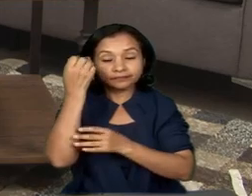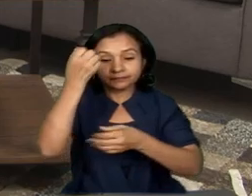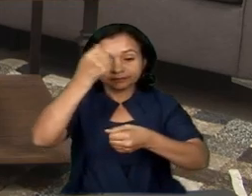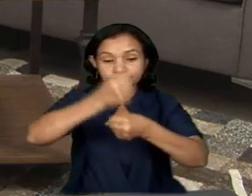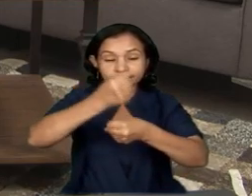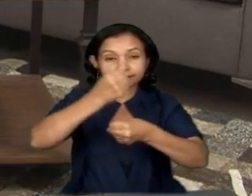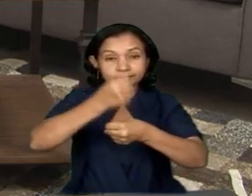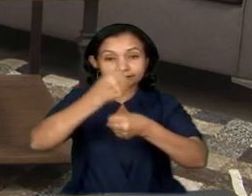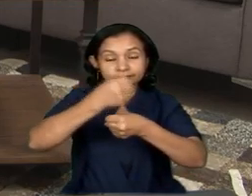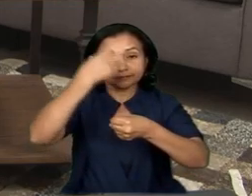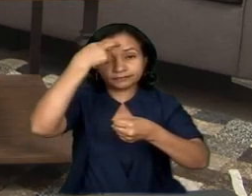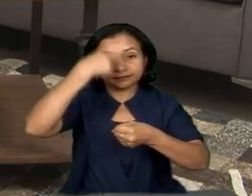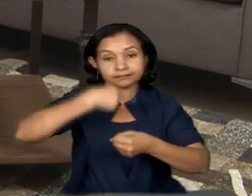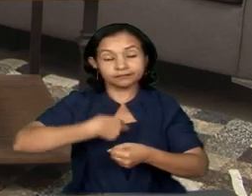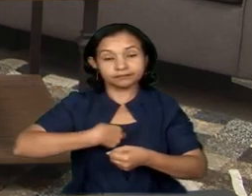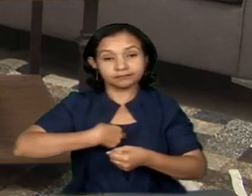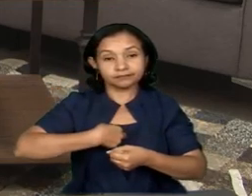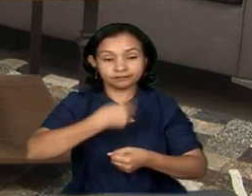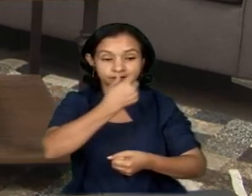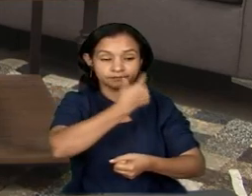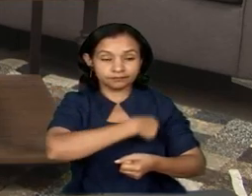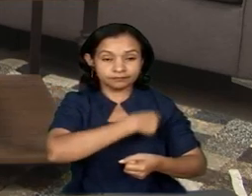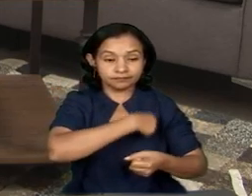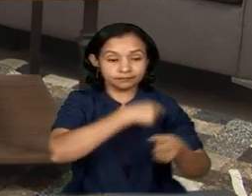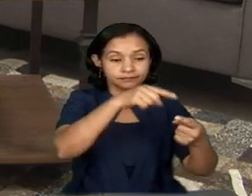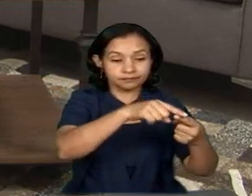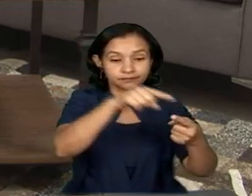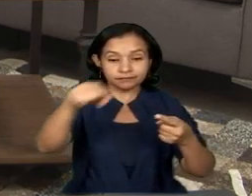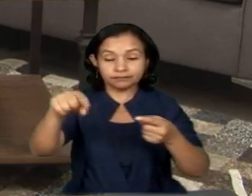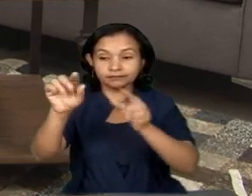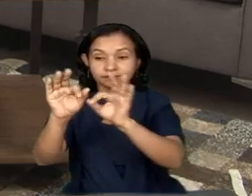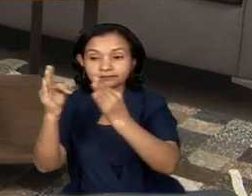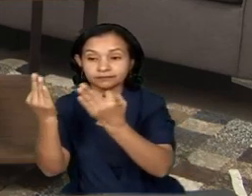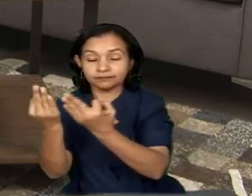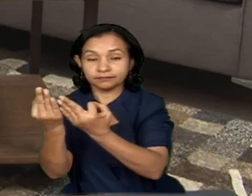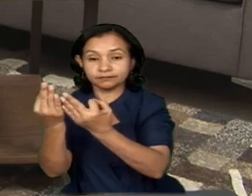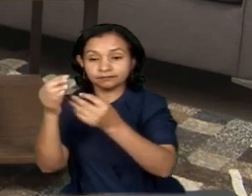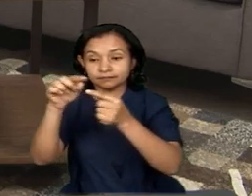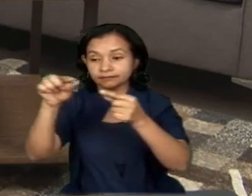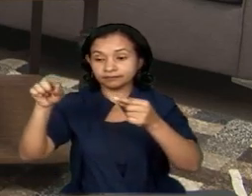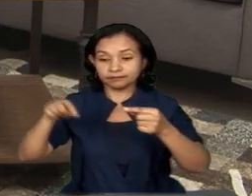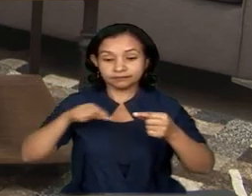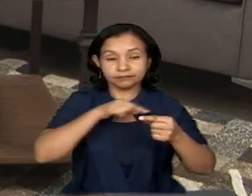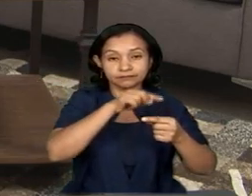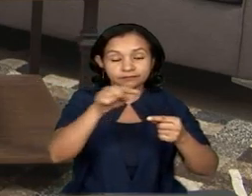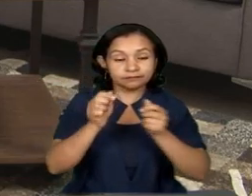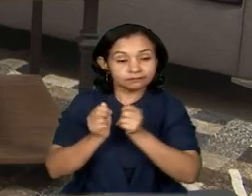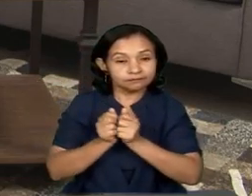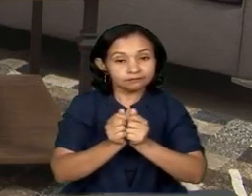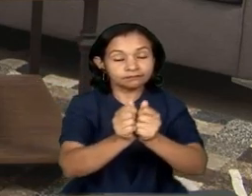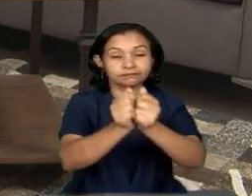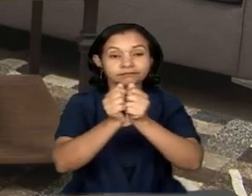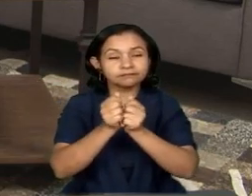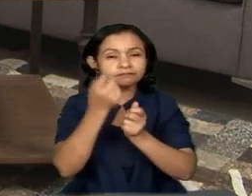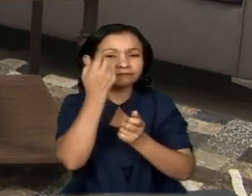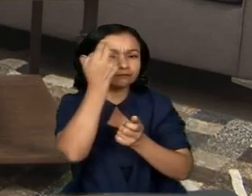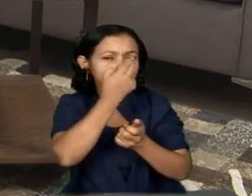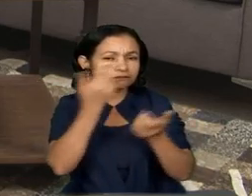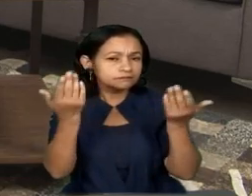de responsabilidad entre la escuela y la familia, y que en la medida que estás acompañando el proceso, informándote cómo